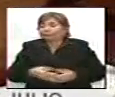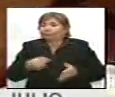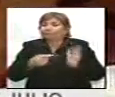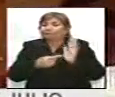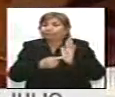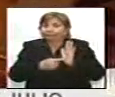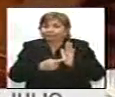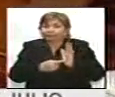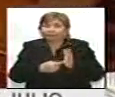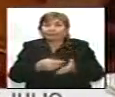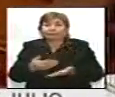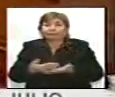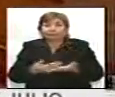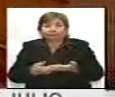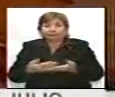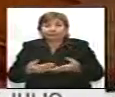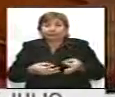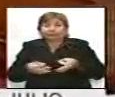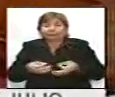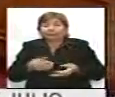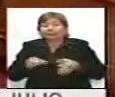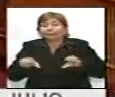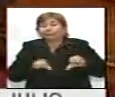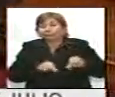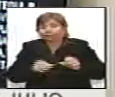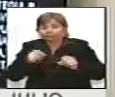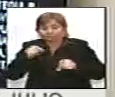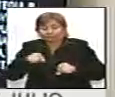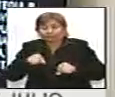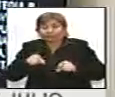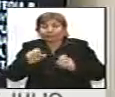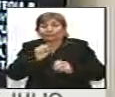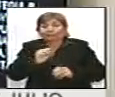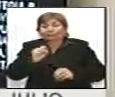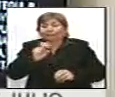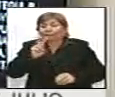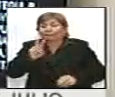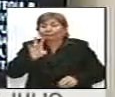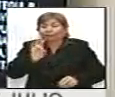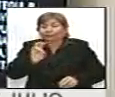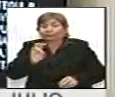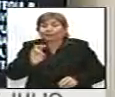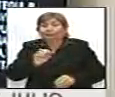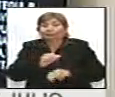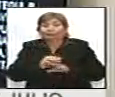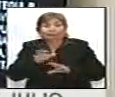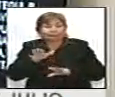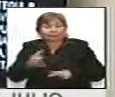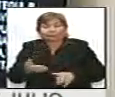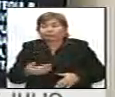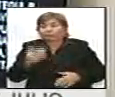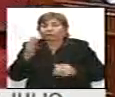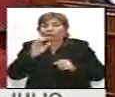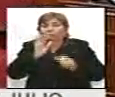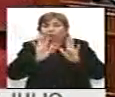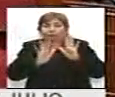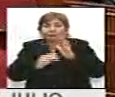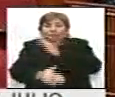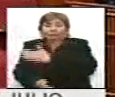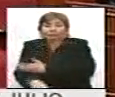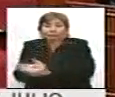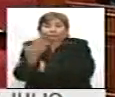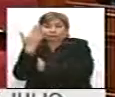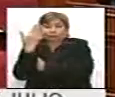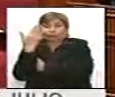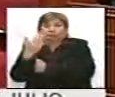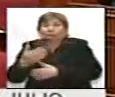señala que el proceso eleccionario se realizará este sábado 27 de julio a las 10 de la mañana. El documento